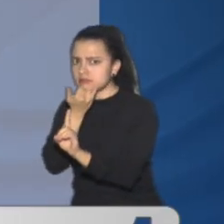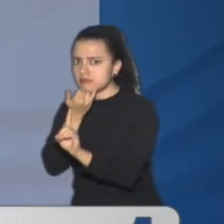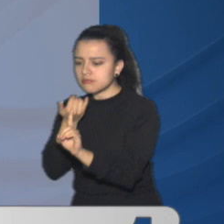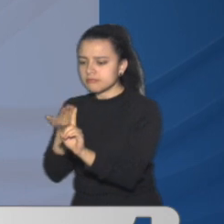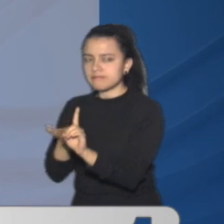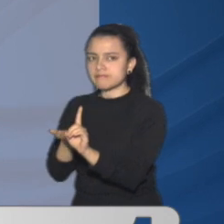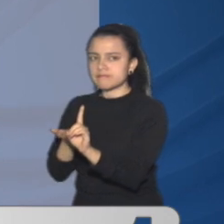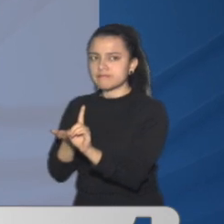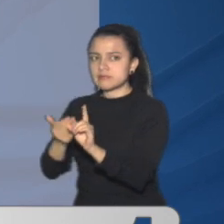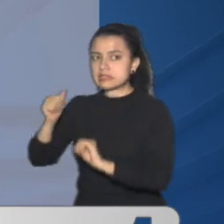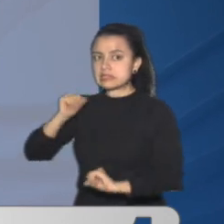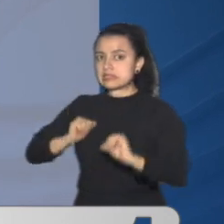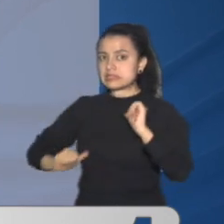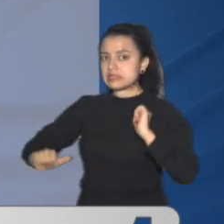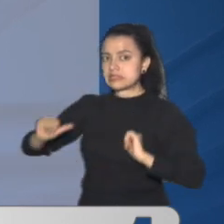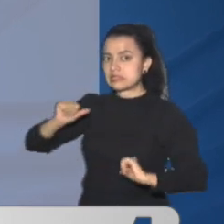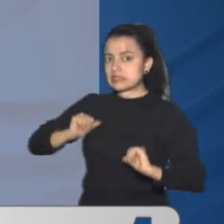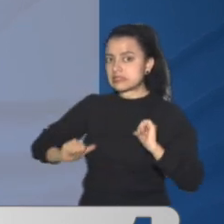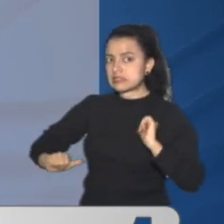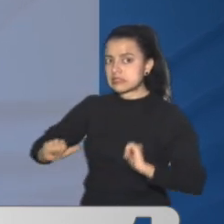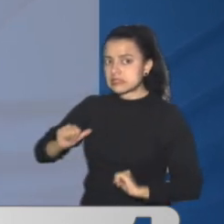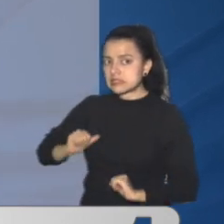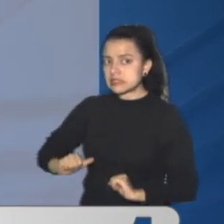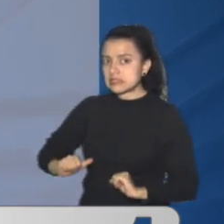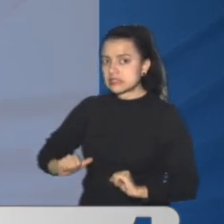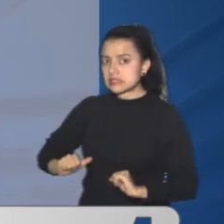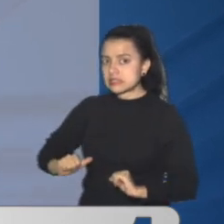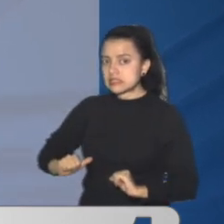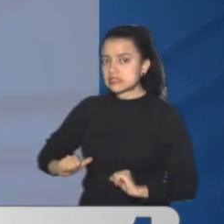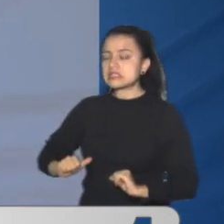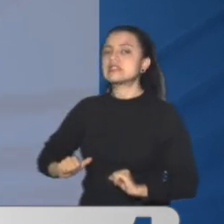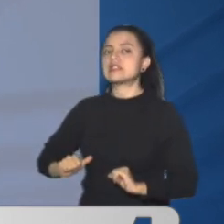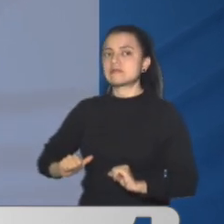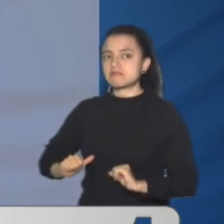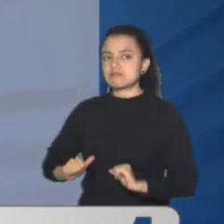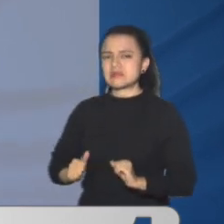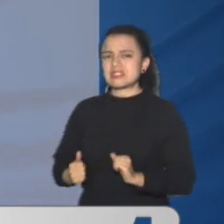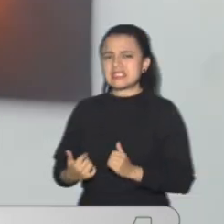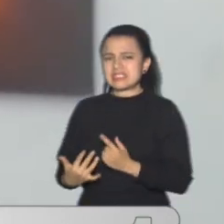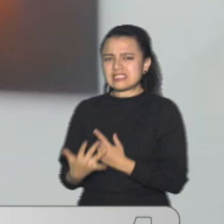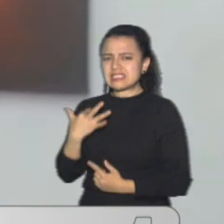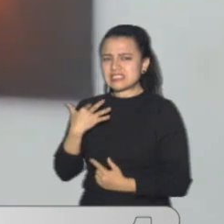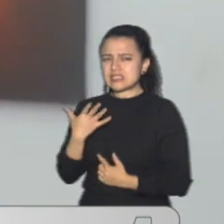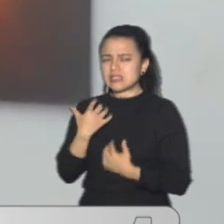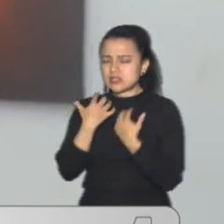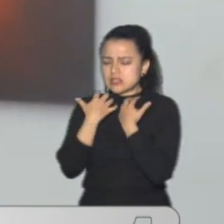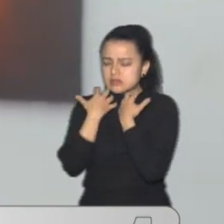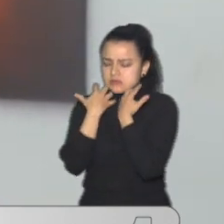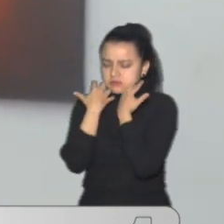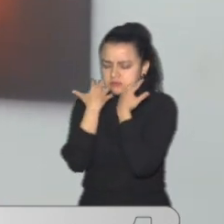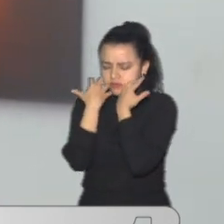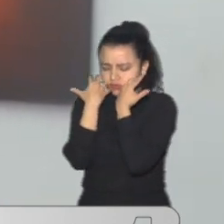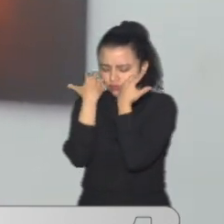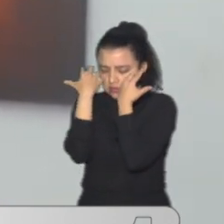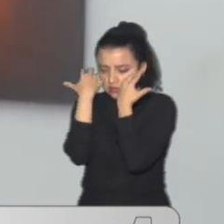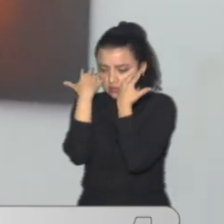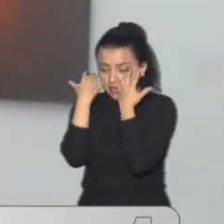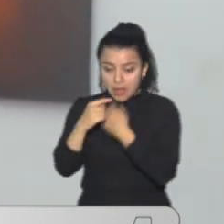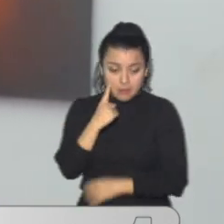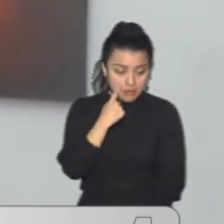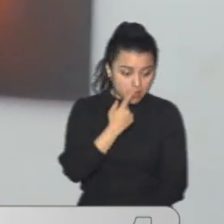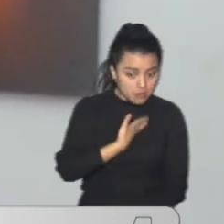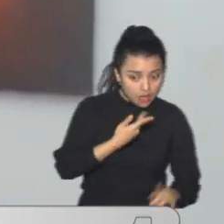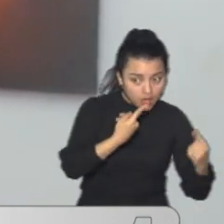y al parecer no la llevaron al hospital después de 20 días con fiebre falleció pero no antes y unos